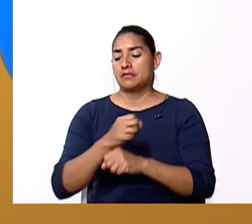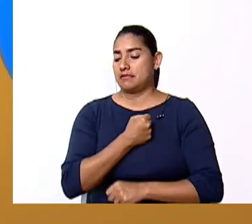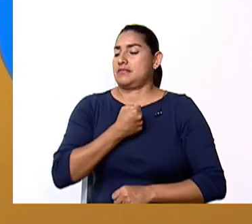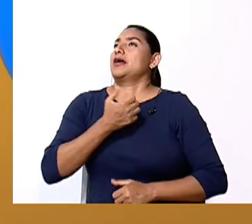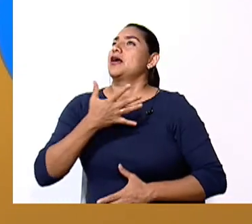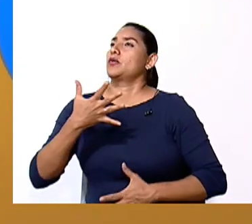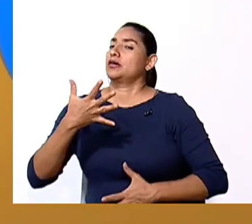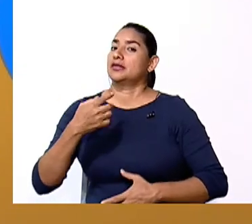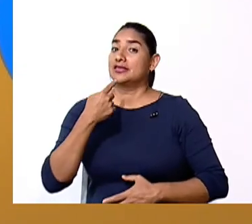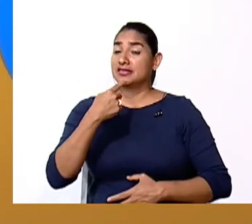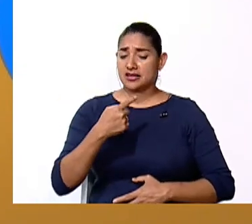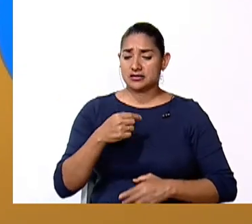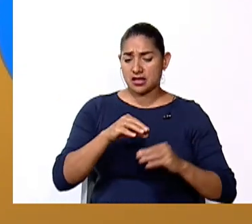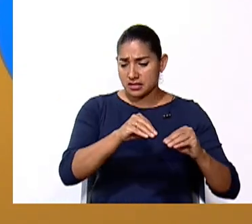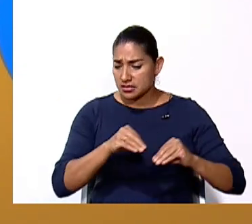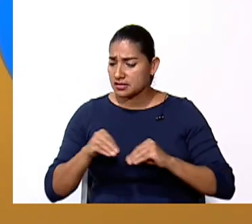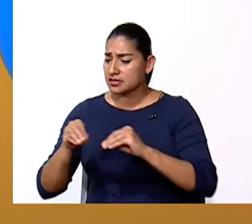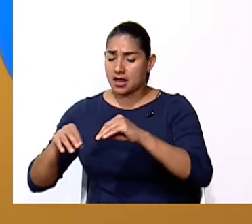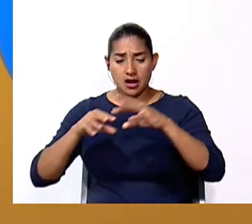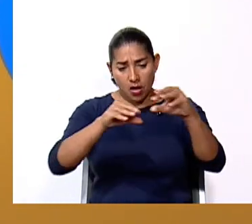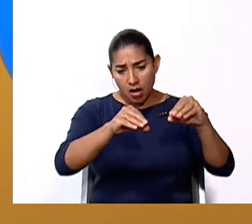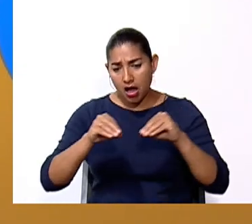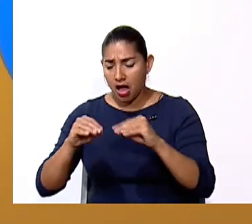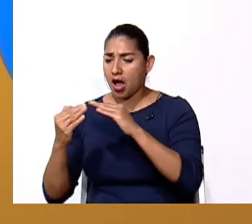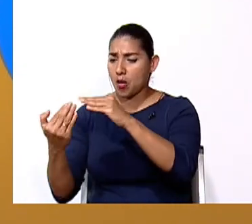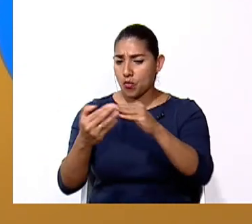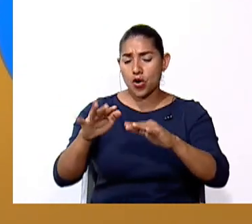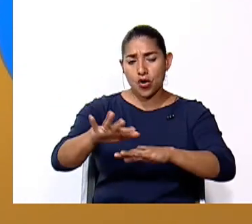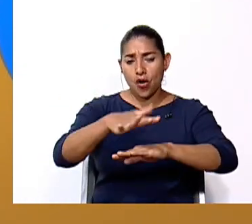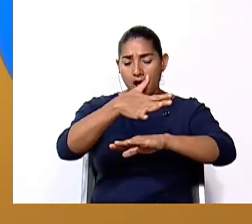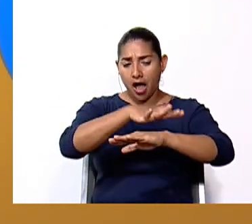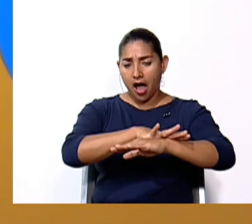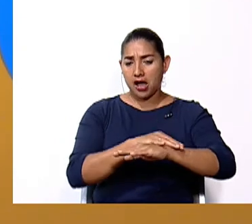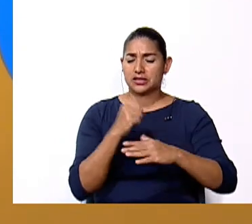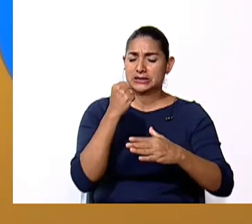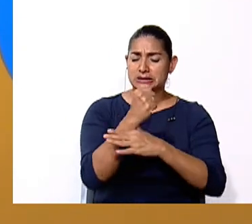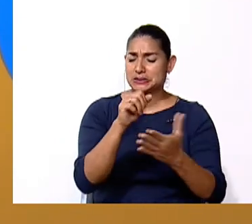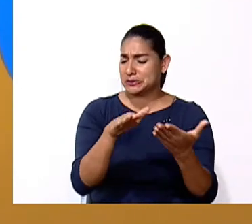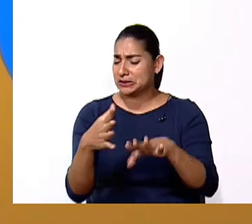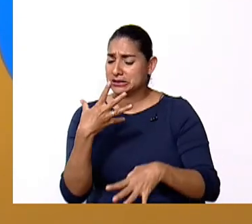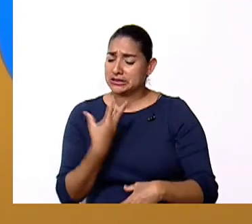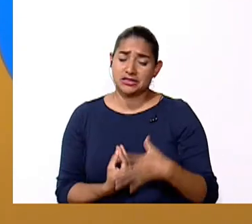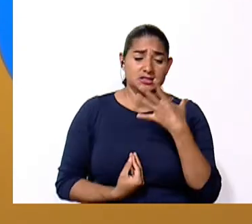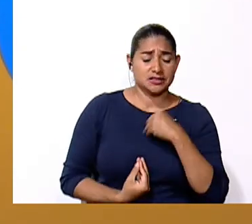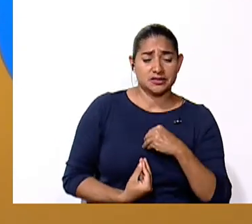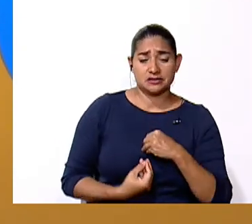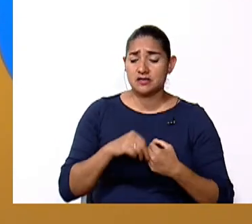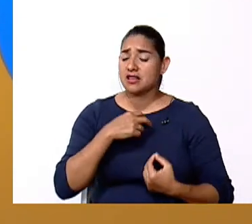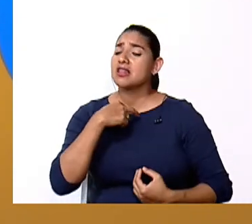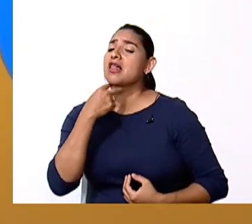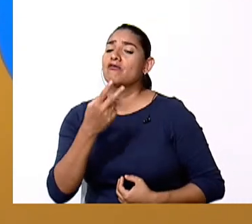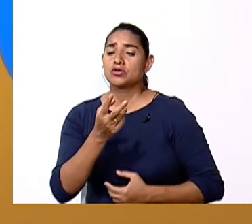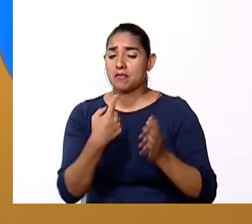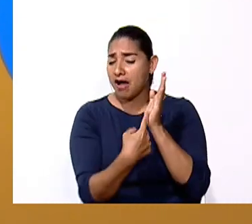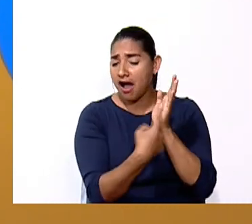los españoles del movimiento indígena. En este caso Caballón envió a Ignacio Cota junto con varios hombres.